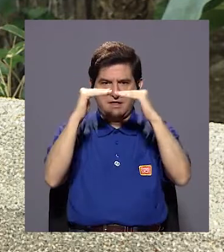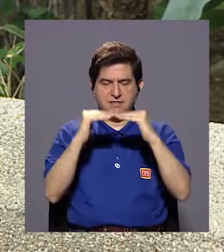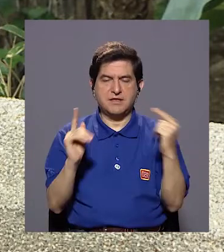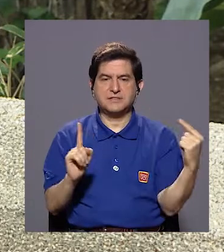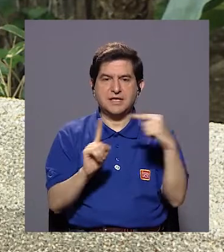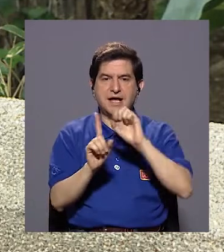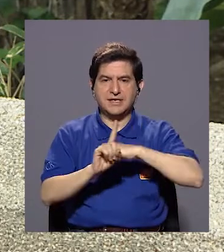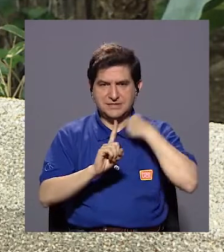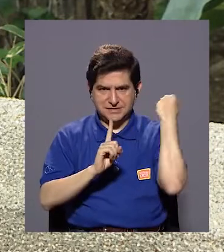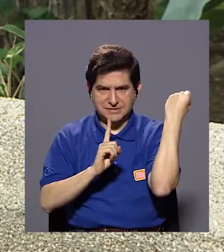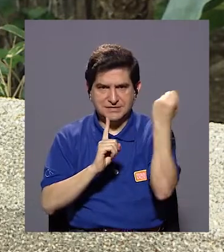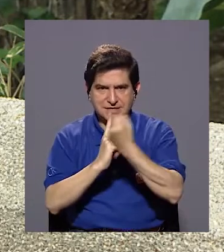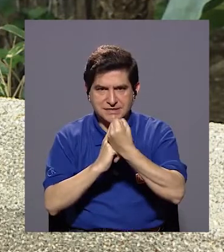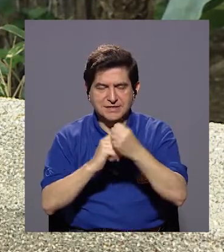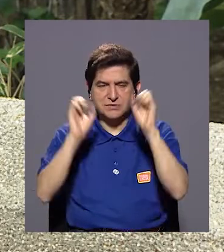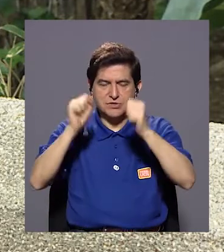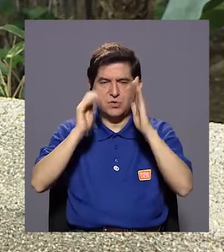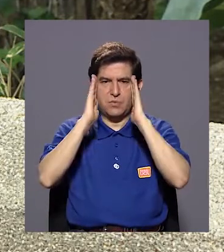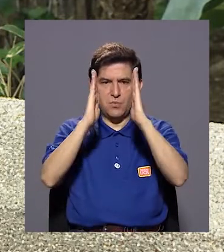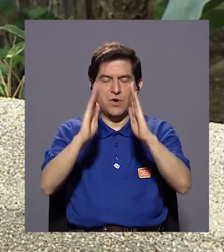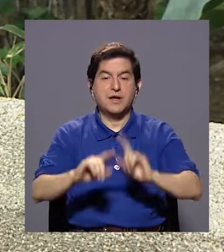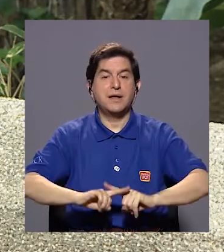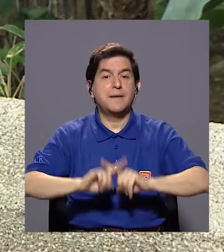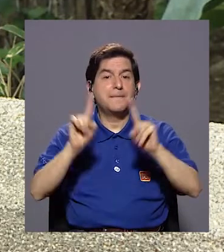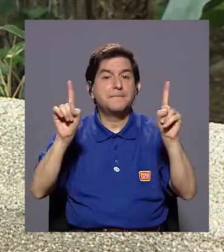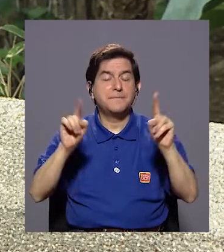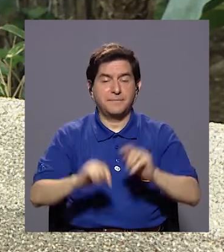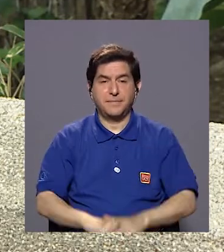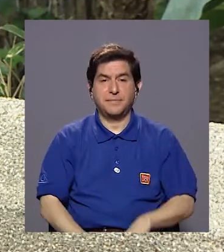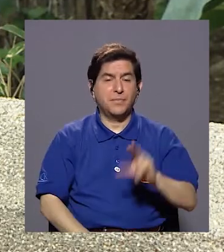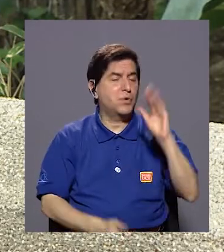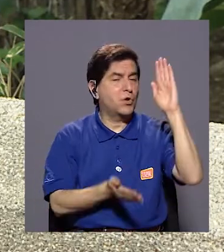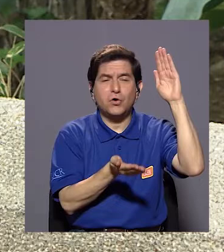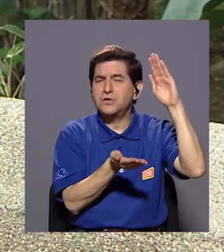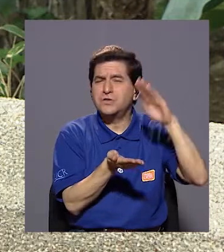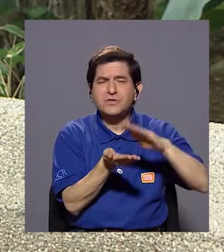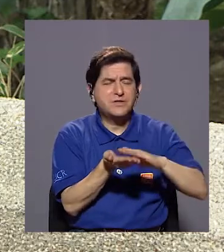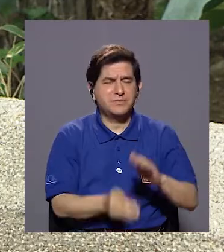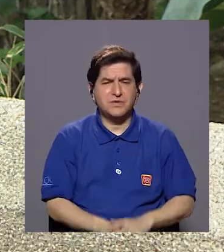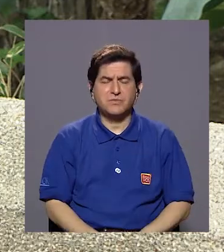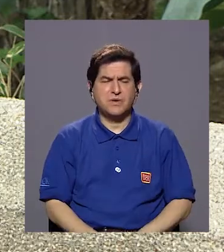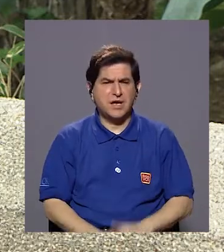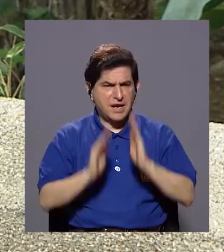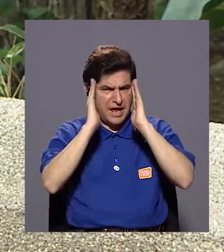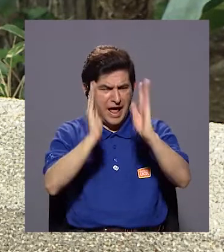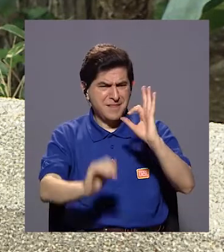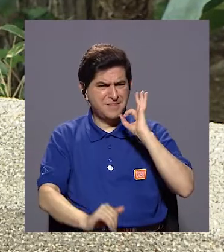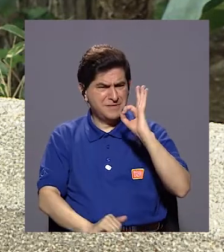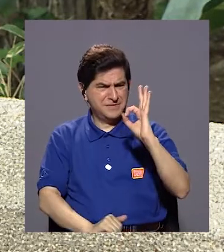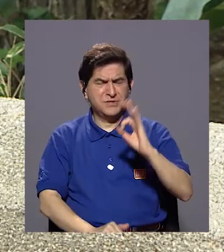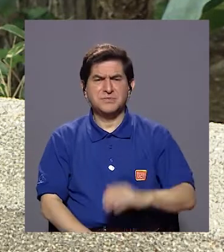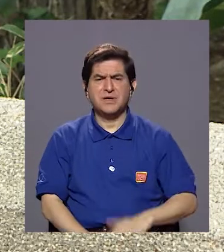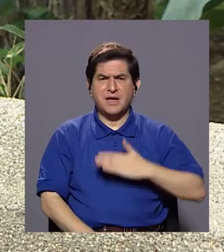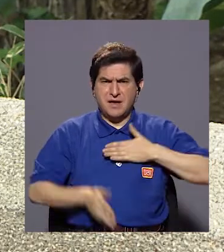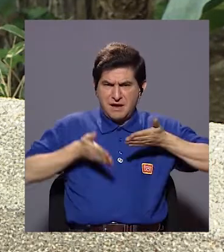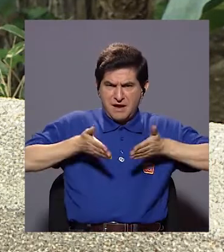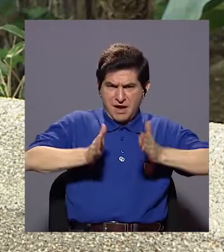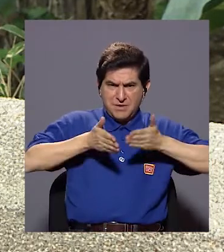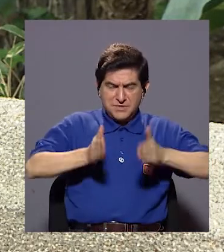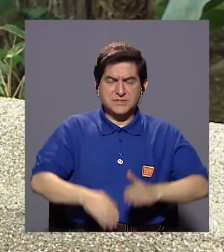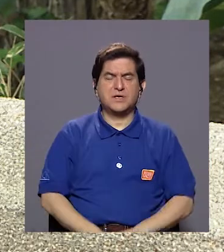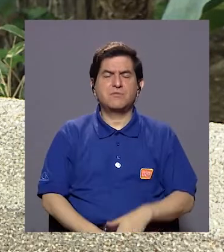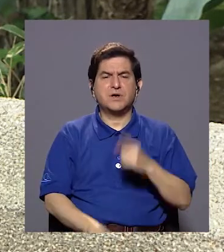la situación sea atendida, pero no minimizar, o sea, escuchar muy bien a mis hijos. Una